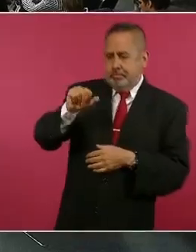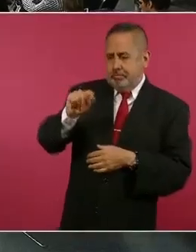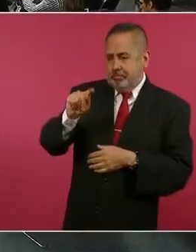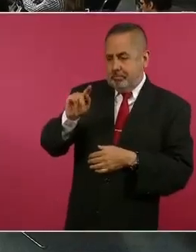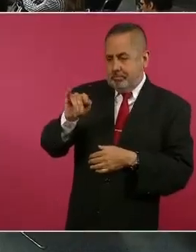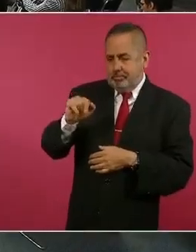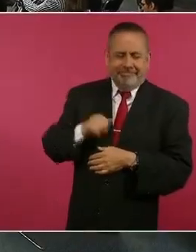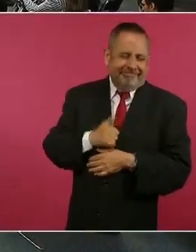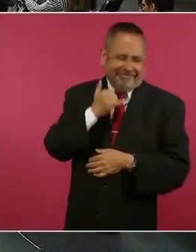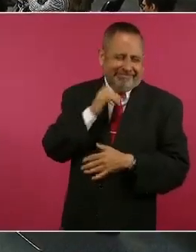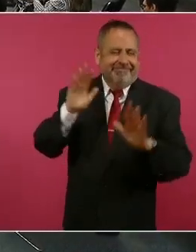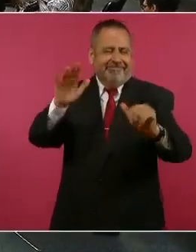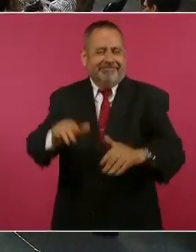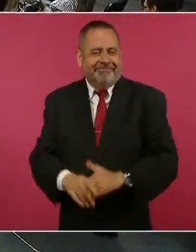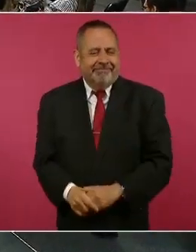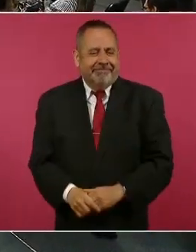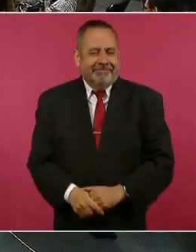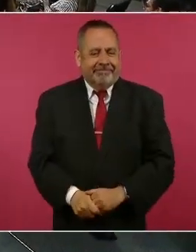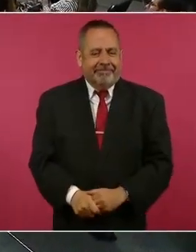Adiós.